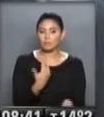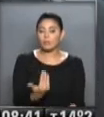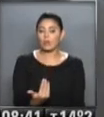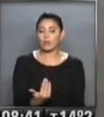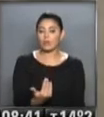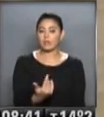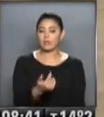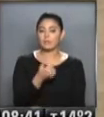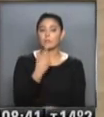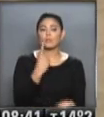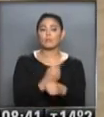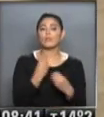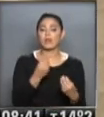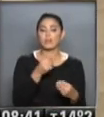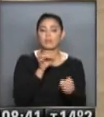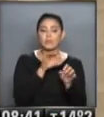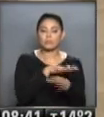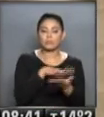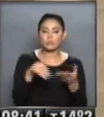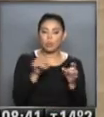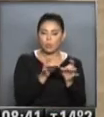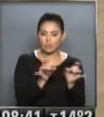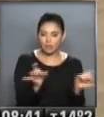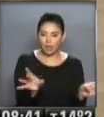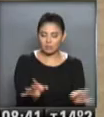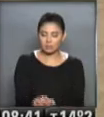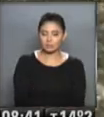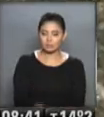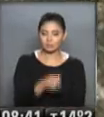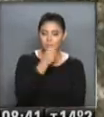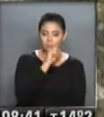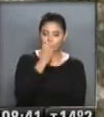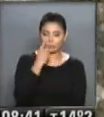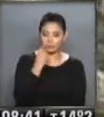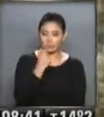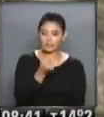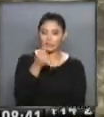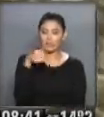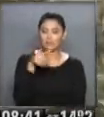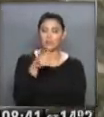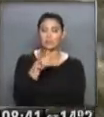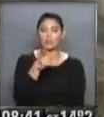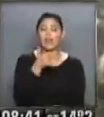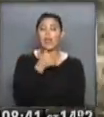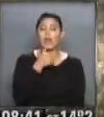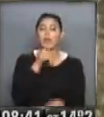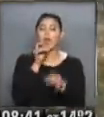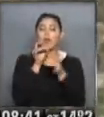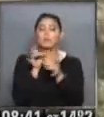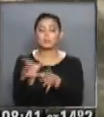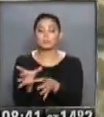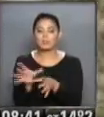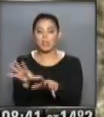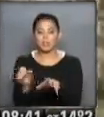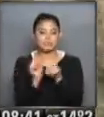posibilitada por la contaminación propia del suelo. El equipo utiliza agua contaminada usando el principio de las cocinas solares